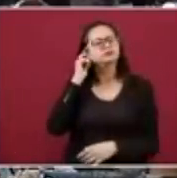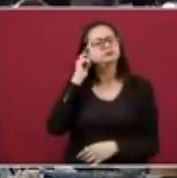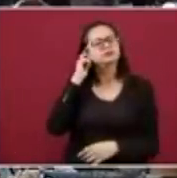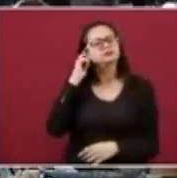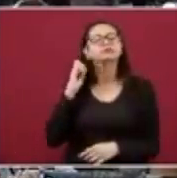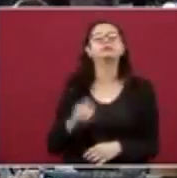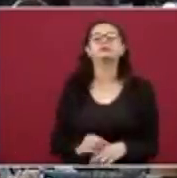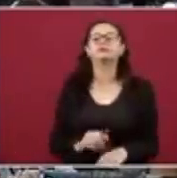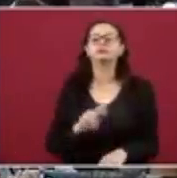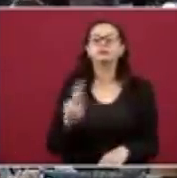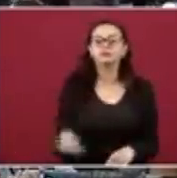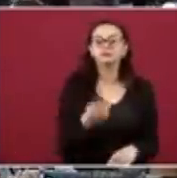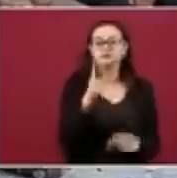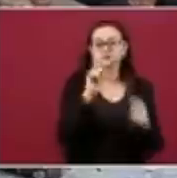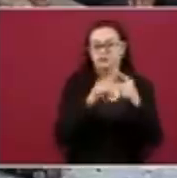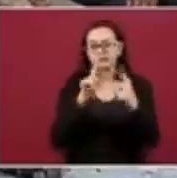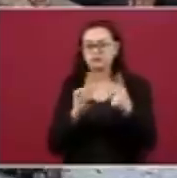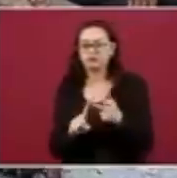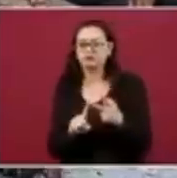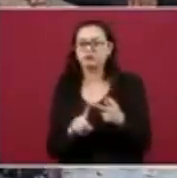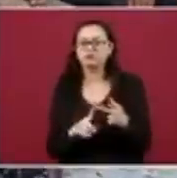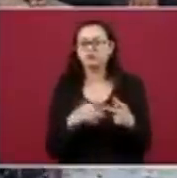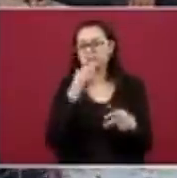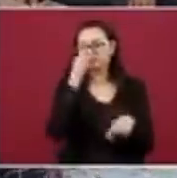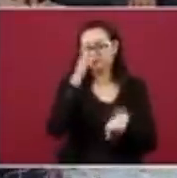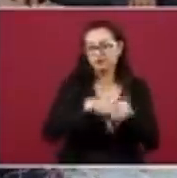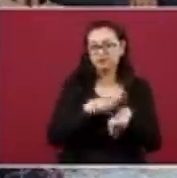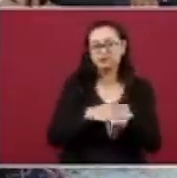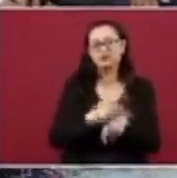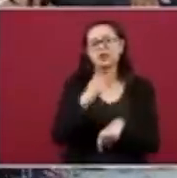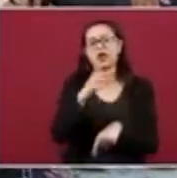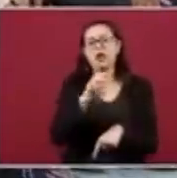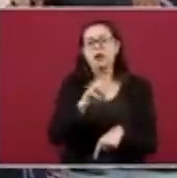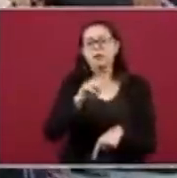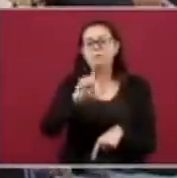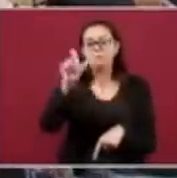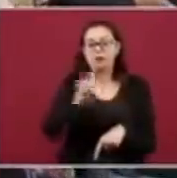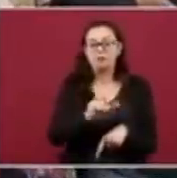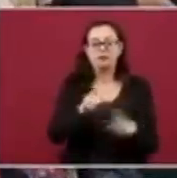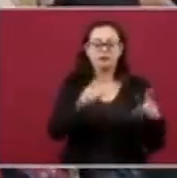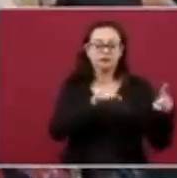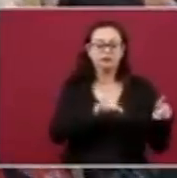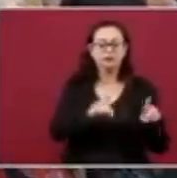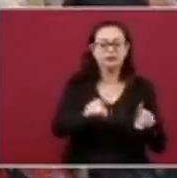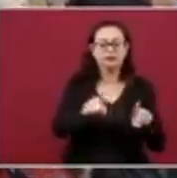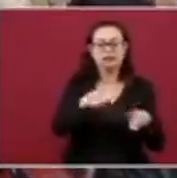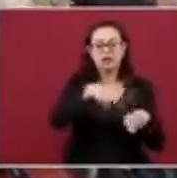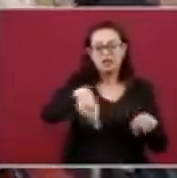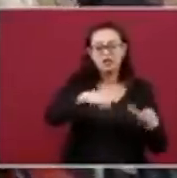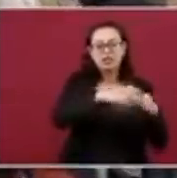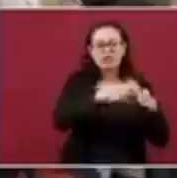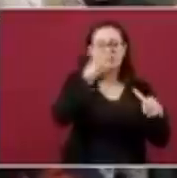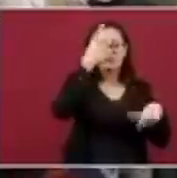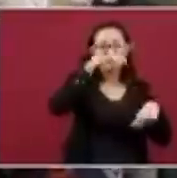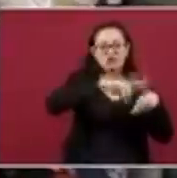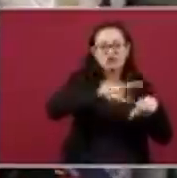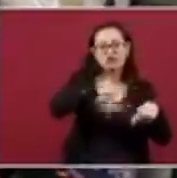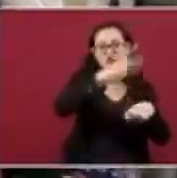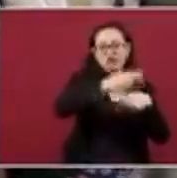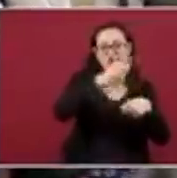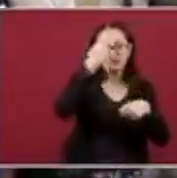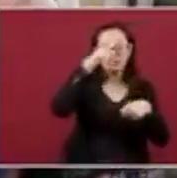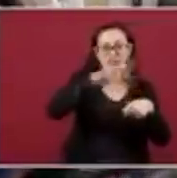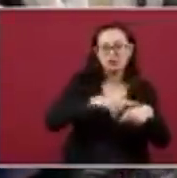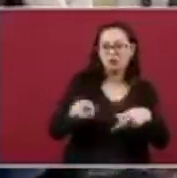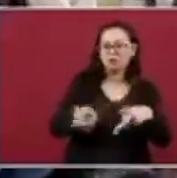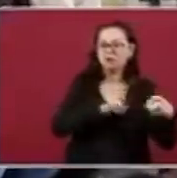denuncias. El saqueo en Pemex continúa, el Pemex paralelo de los directores, subdirectores continúa,